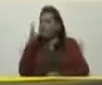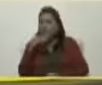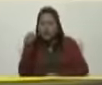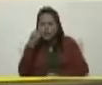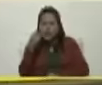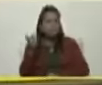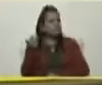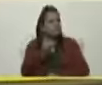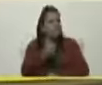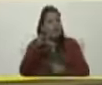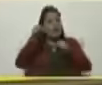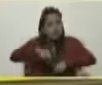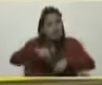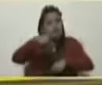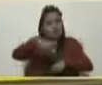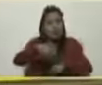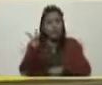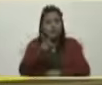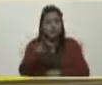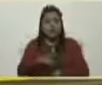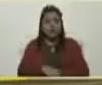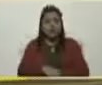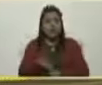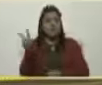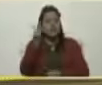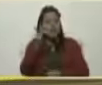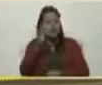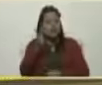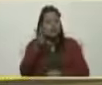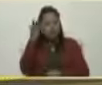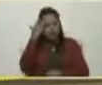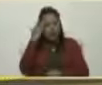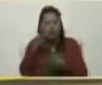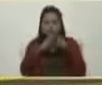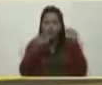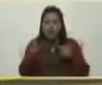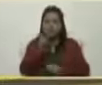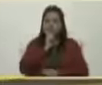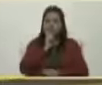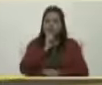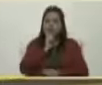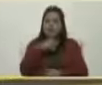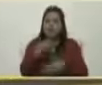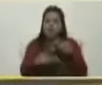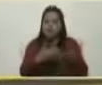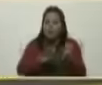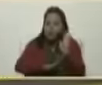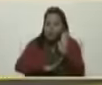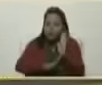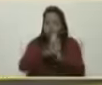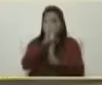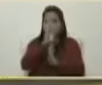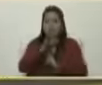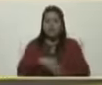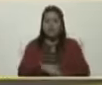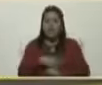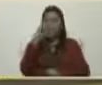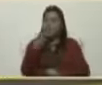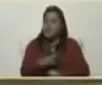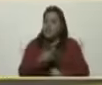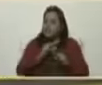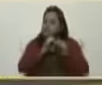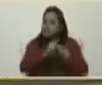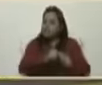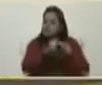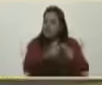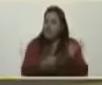O sea, Venezuela, a pesar de todo lo que ustedes le han hecho, está saliendo adelante. Y tenemos que seguir